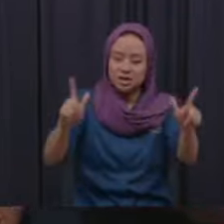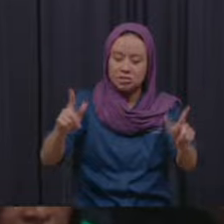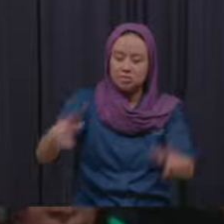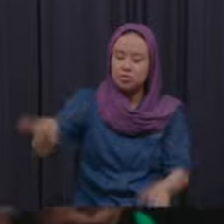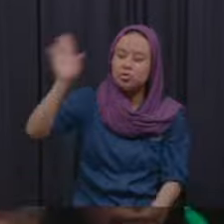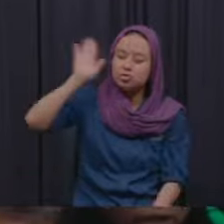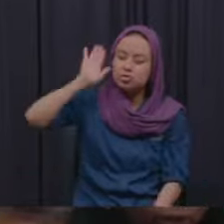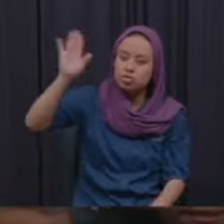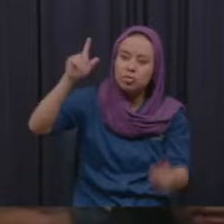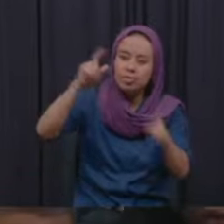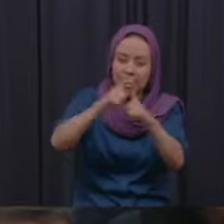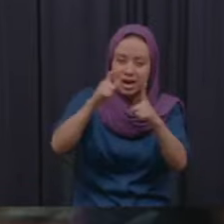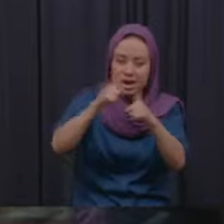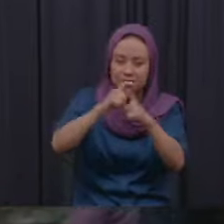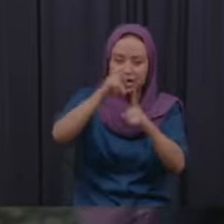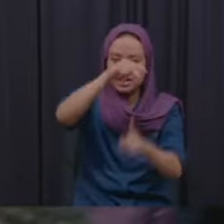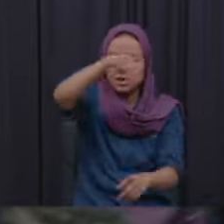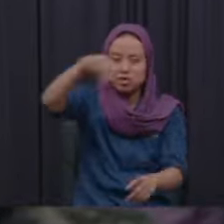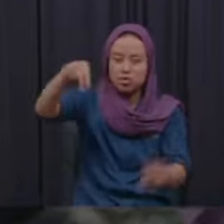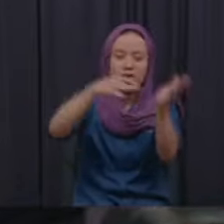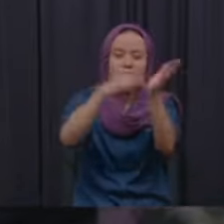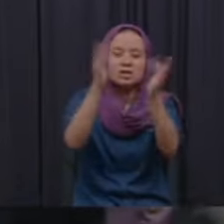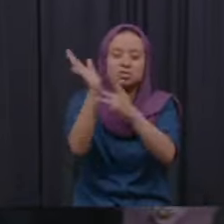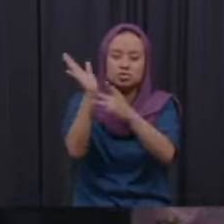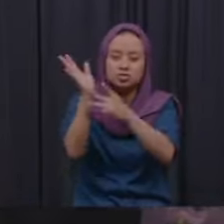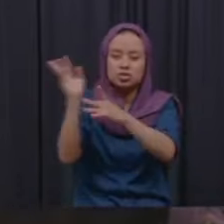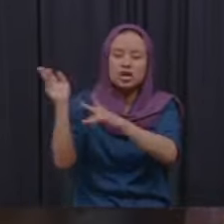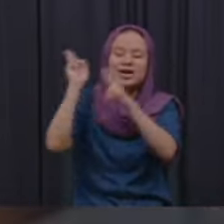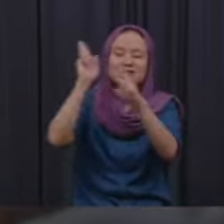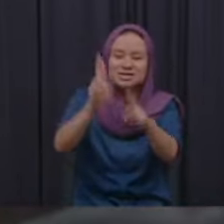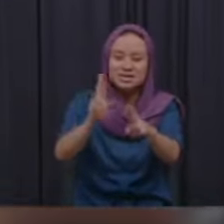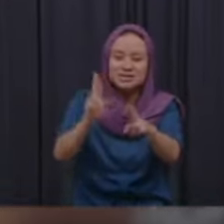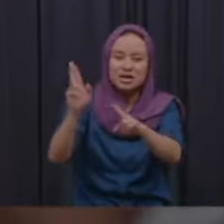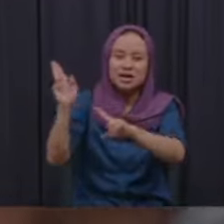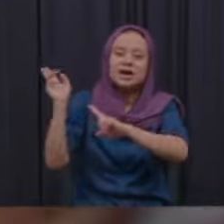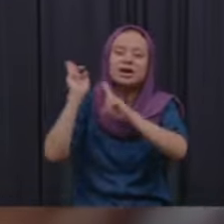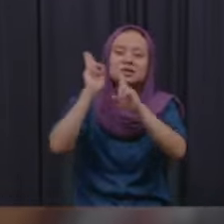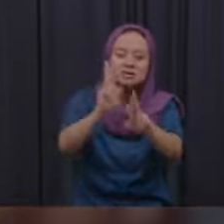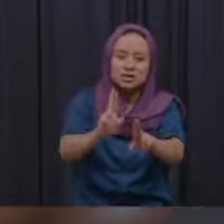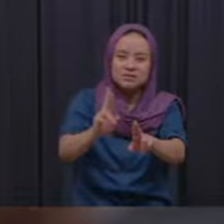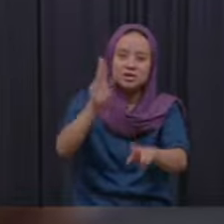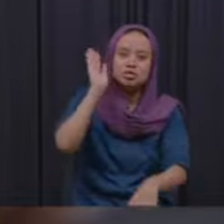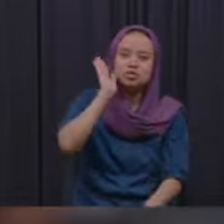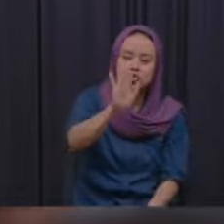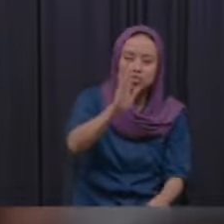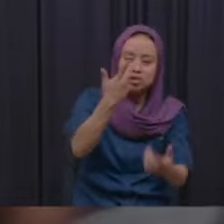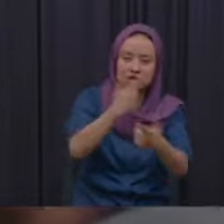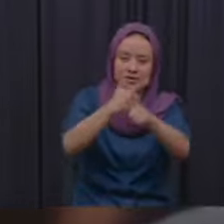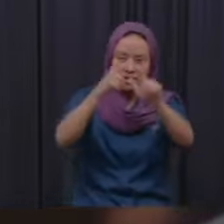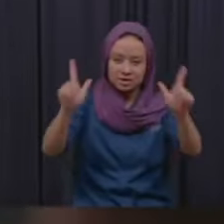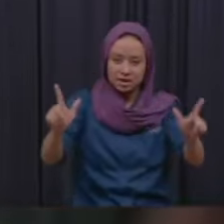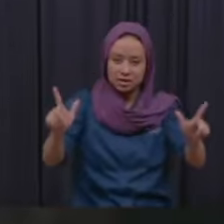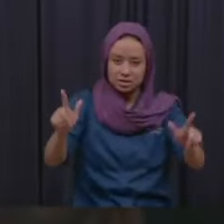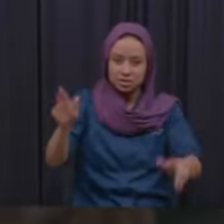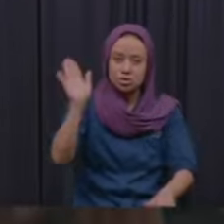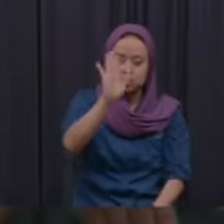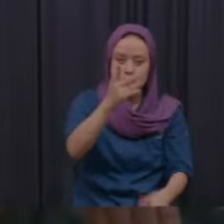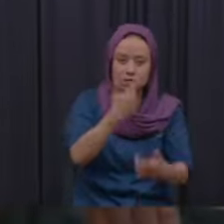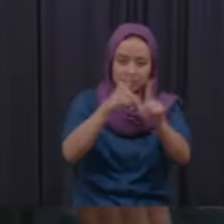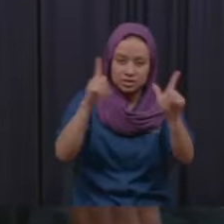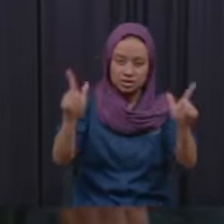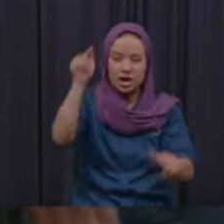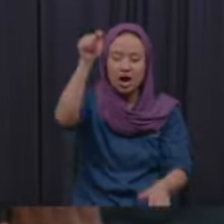de la palabra en el nombre de Jesús. Recibe, recibe, recibe tu liberación. Recibe tu liberación ahora.